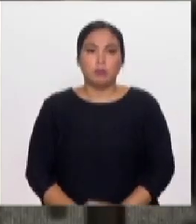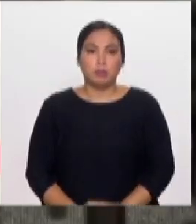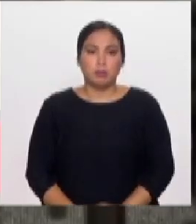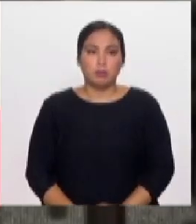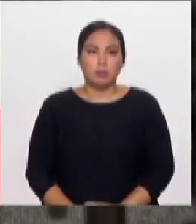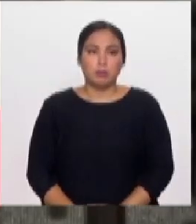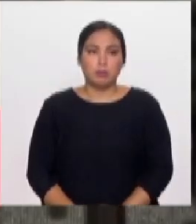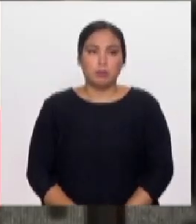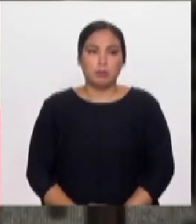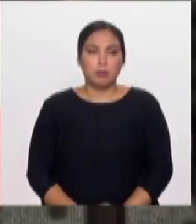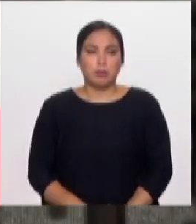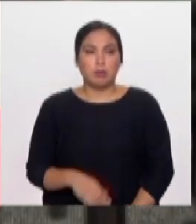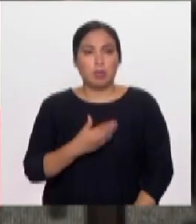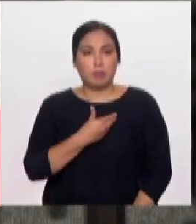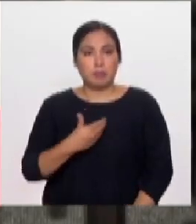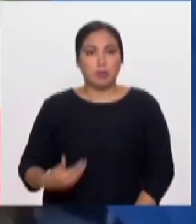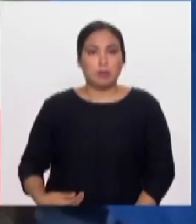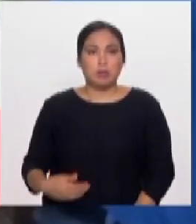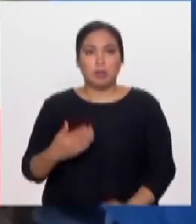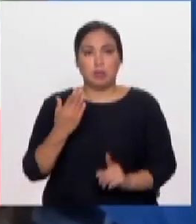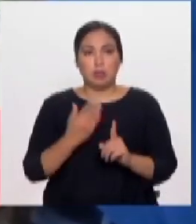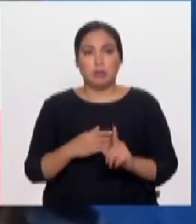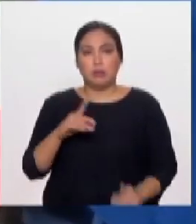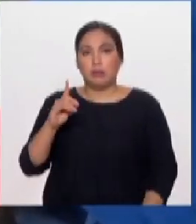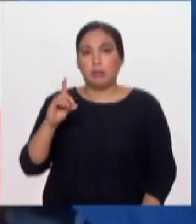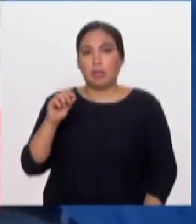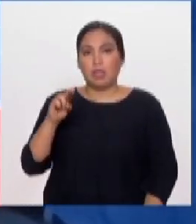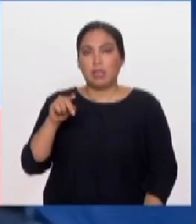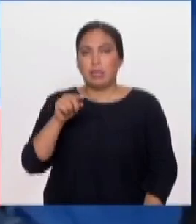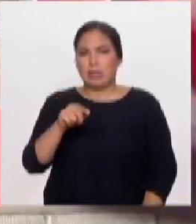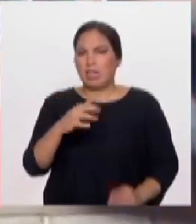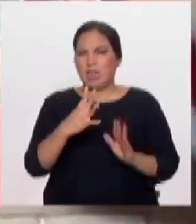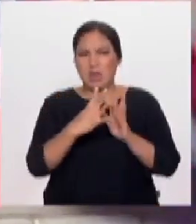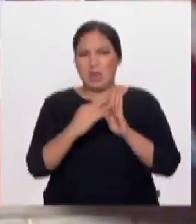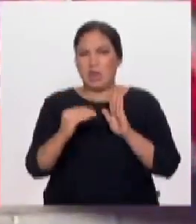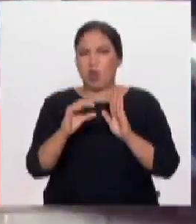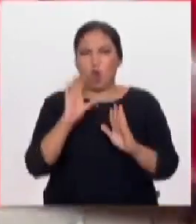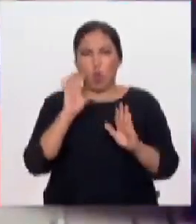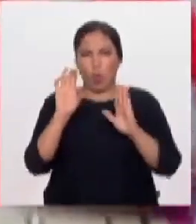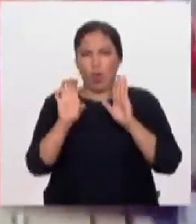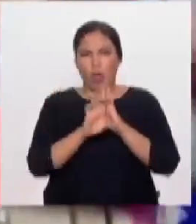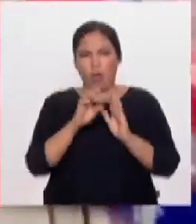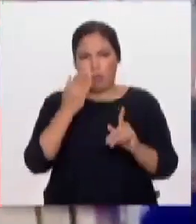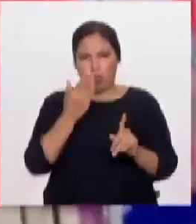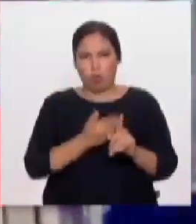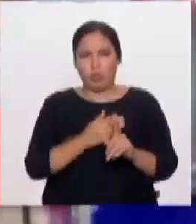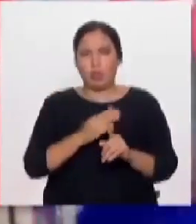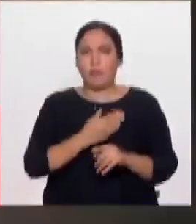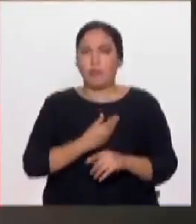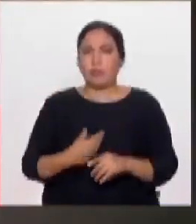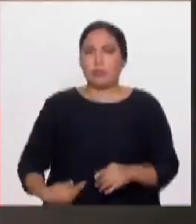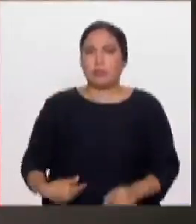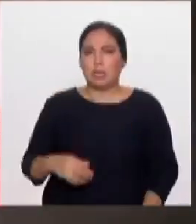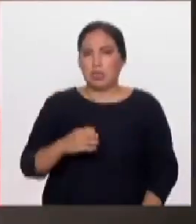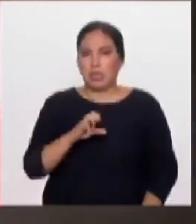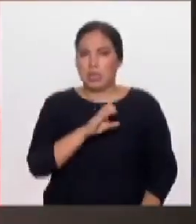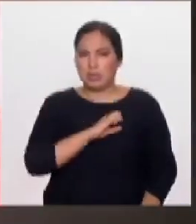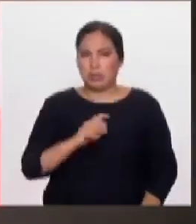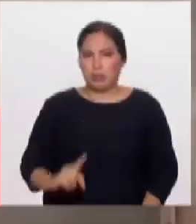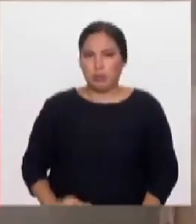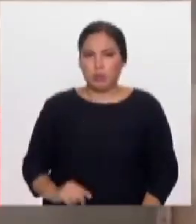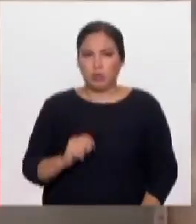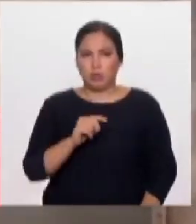El presidente Daniel Noboa anuncia que seguirá el ejemplo de El Salvador para acabar con la ola de violencia que vive su